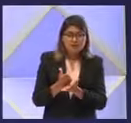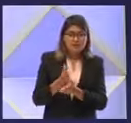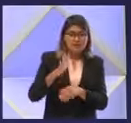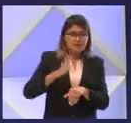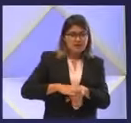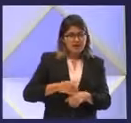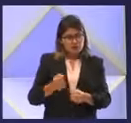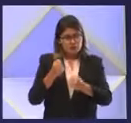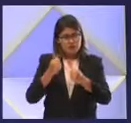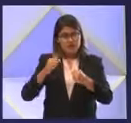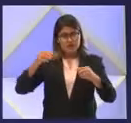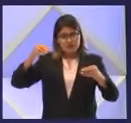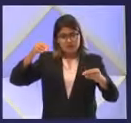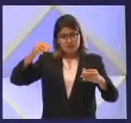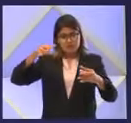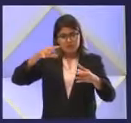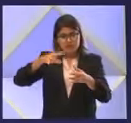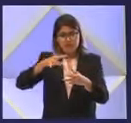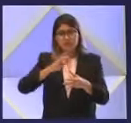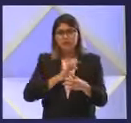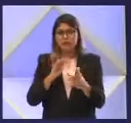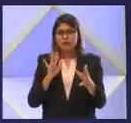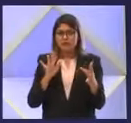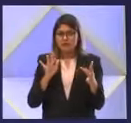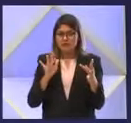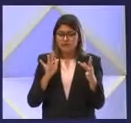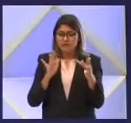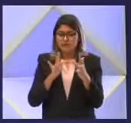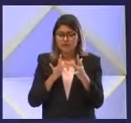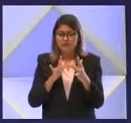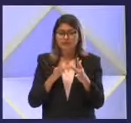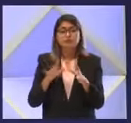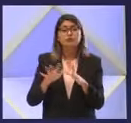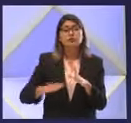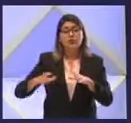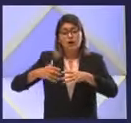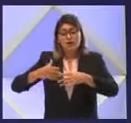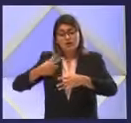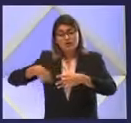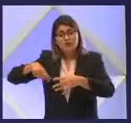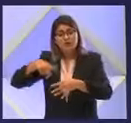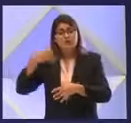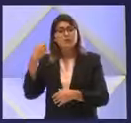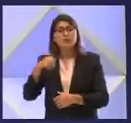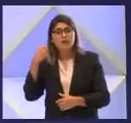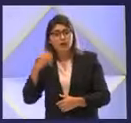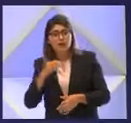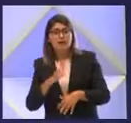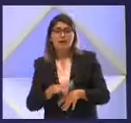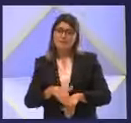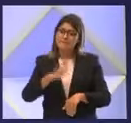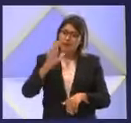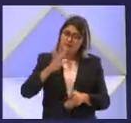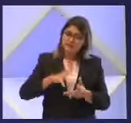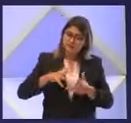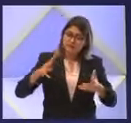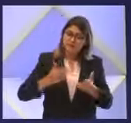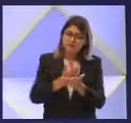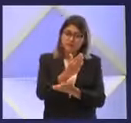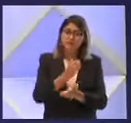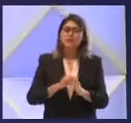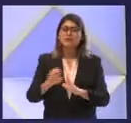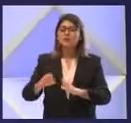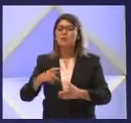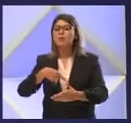satelital para una red comunitaria que opera en whatsapp más acceso a proyectos comunitarios